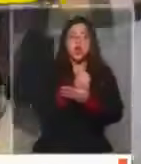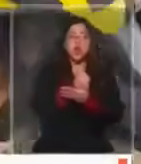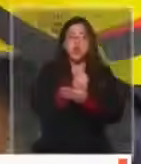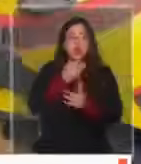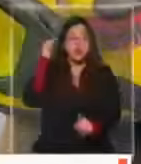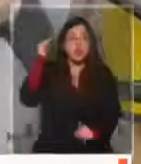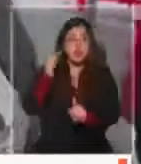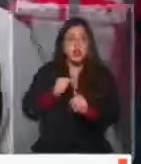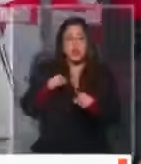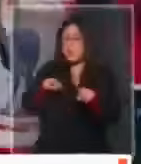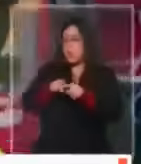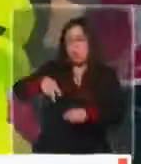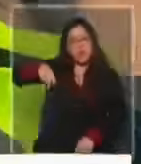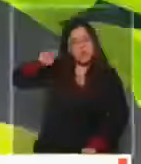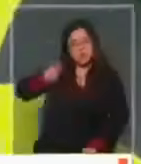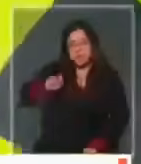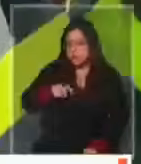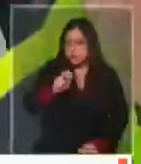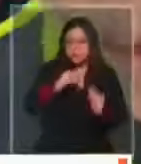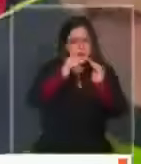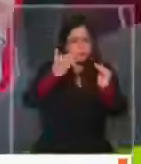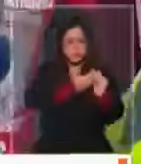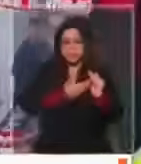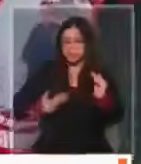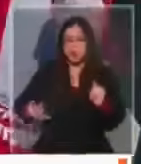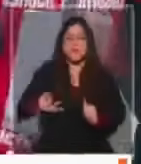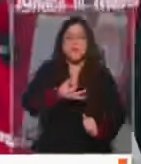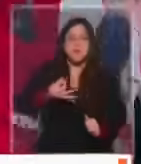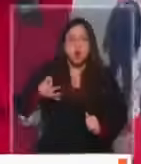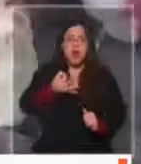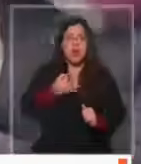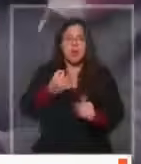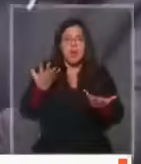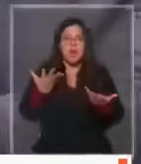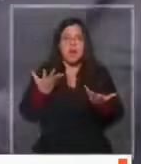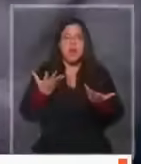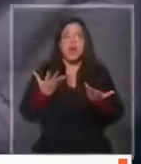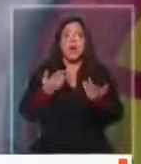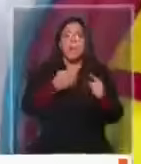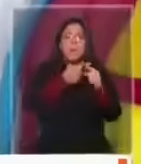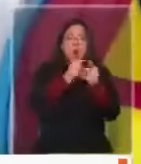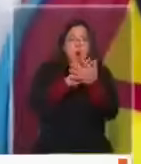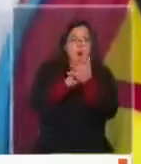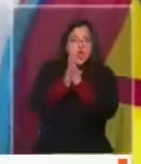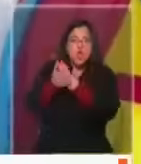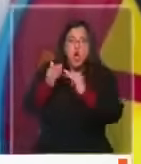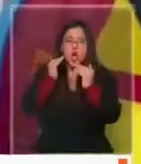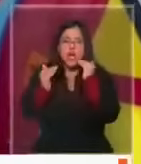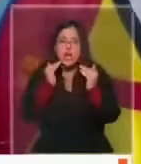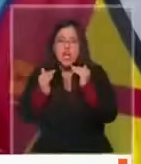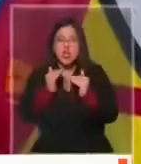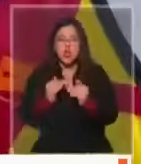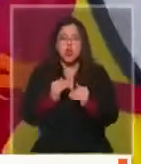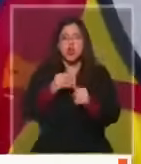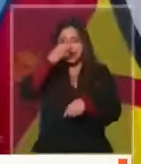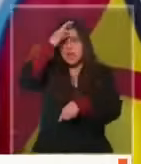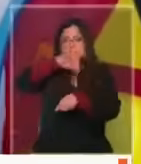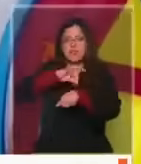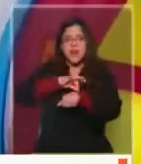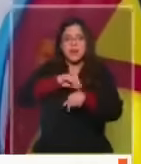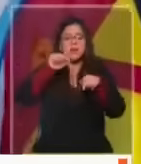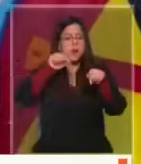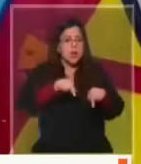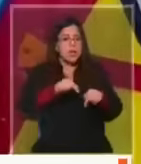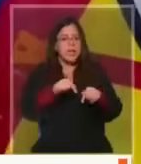por el resto de niños que vive día a día con esta condición. Con esto queda demostrado. Aquí me ayudó el